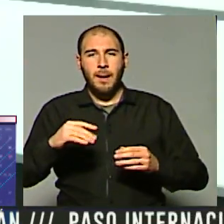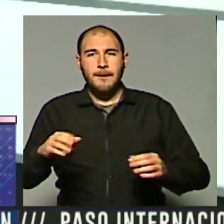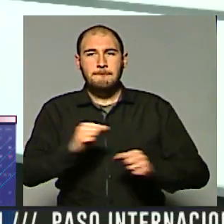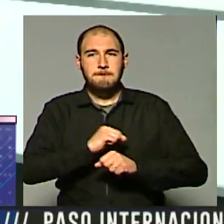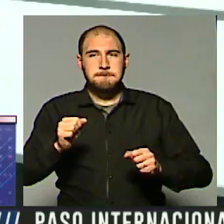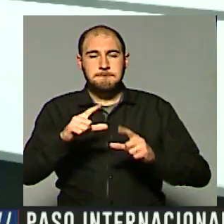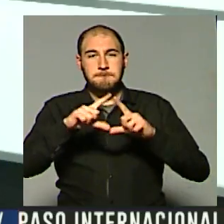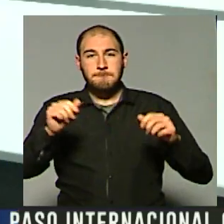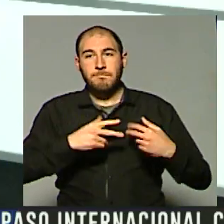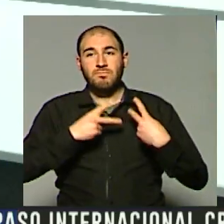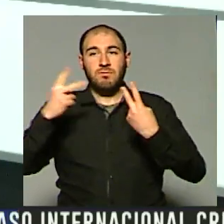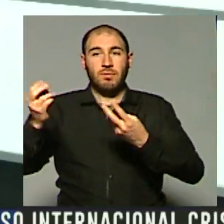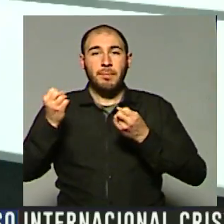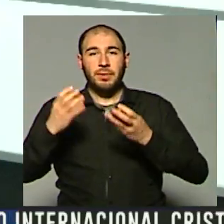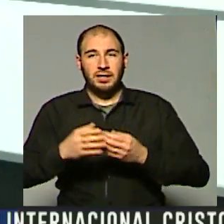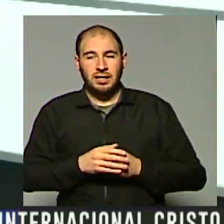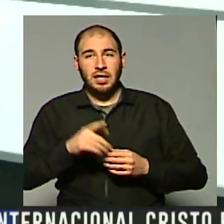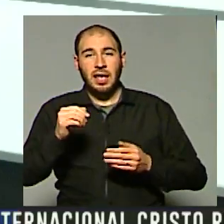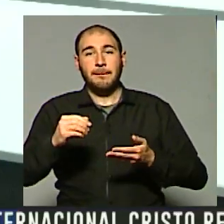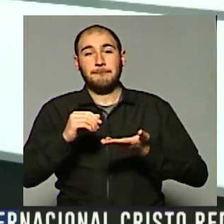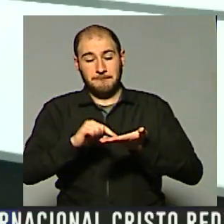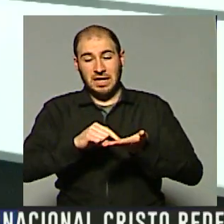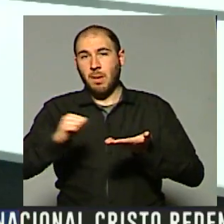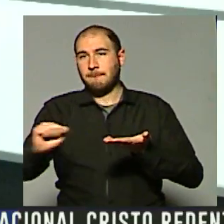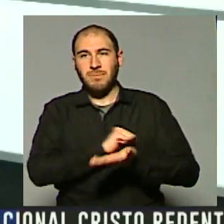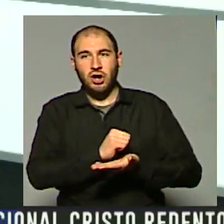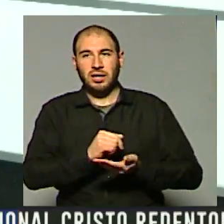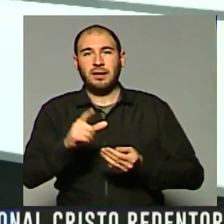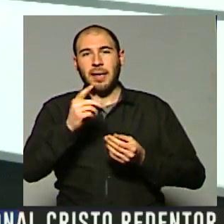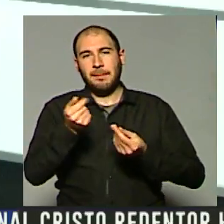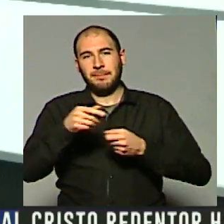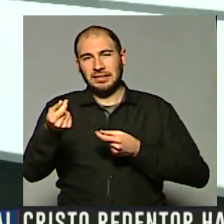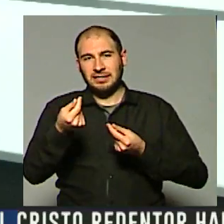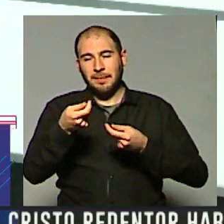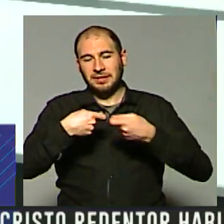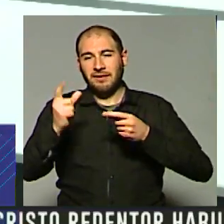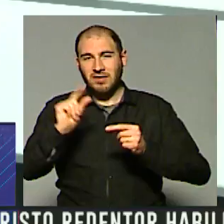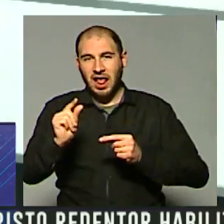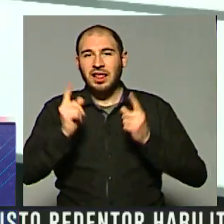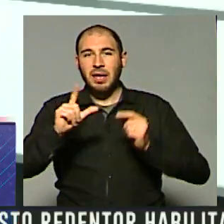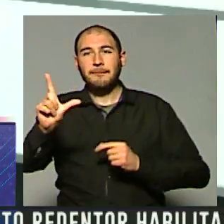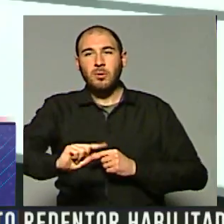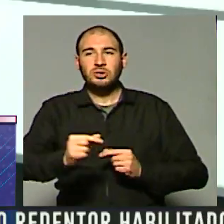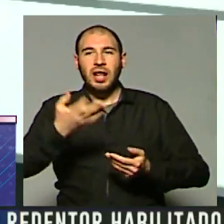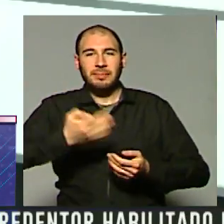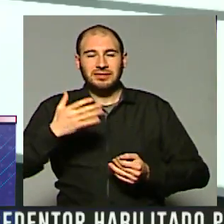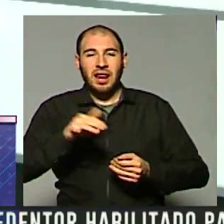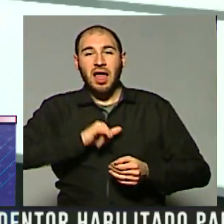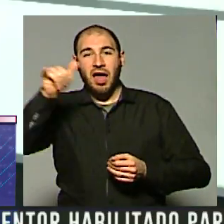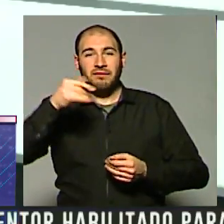por los pasajes aéreos, teniendo en cuenta que se eliminó el precio mínimo para las low cost y además hubo promociones especiales de las